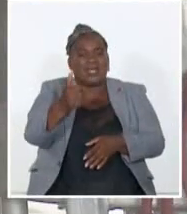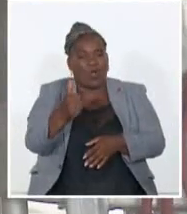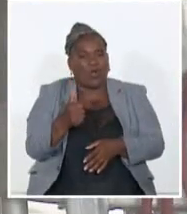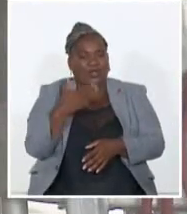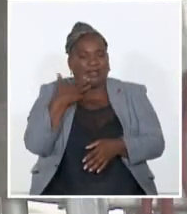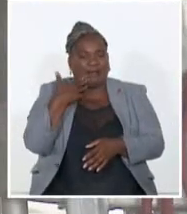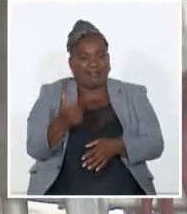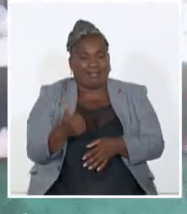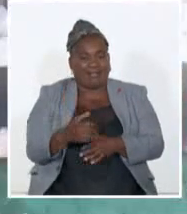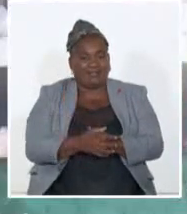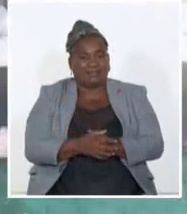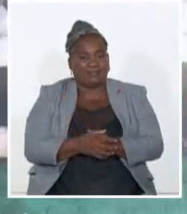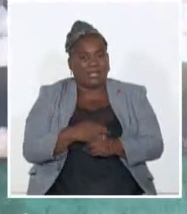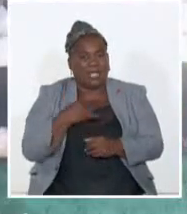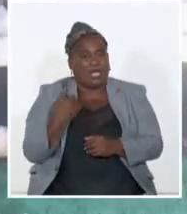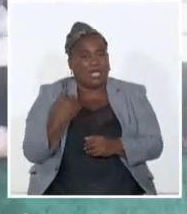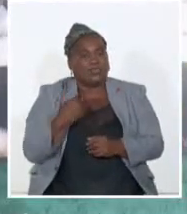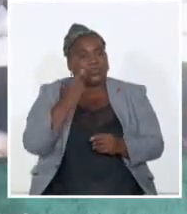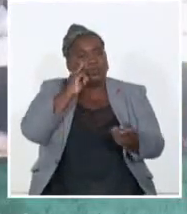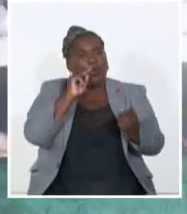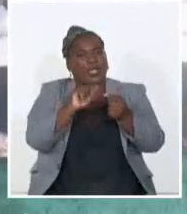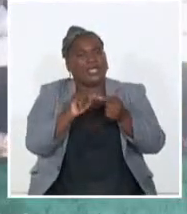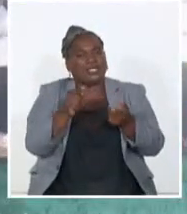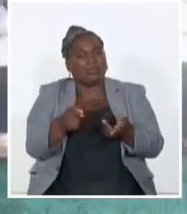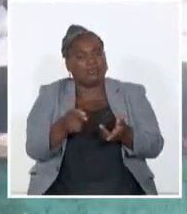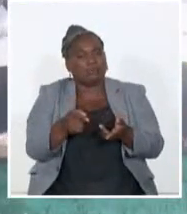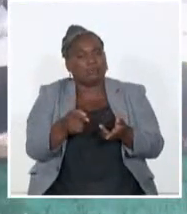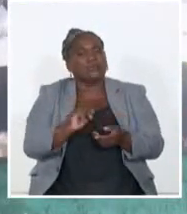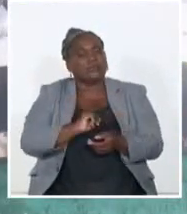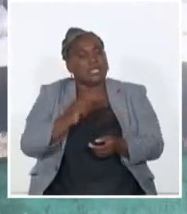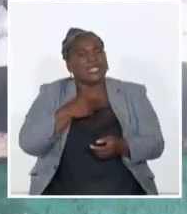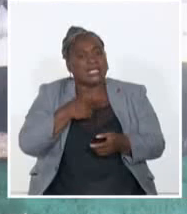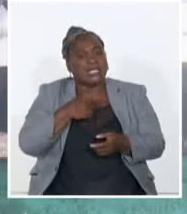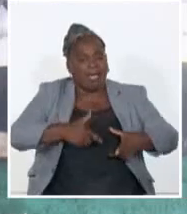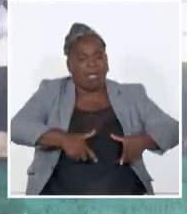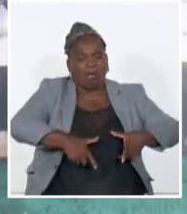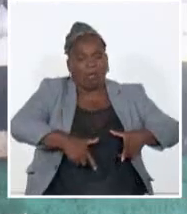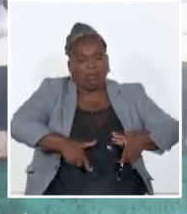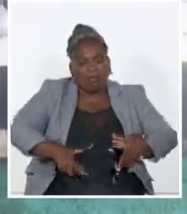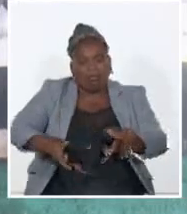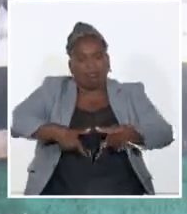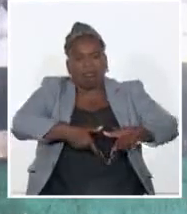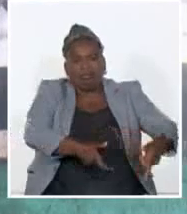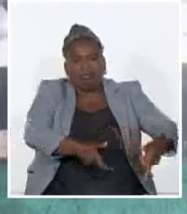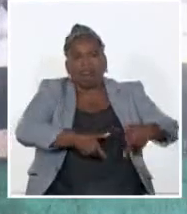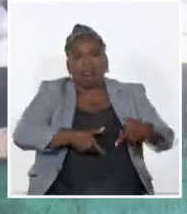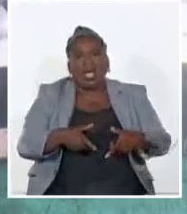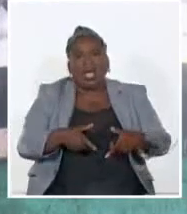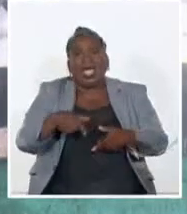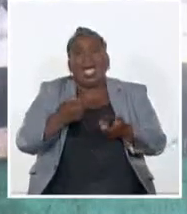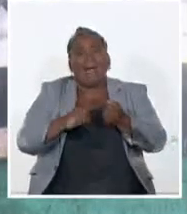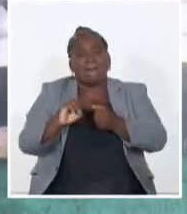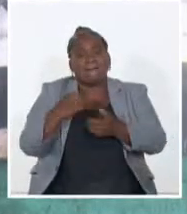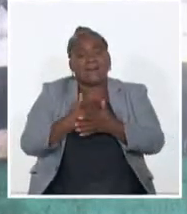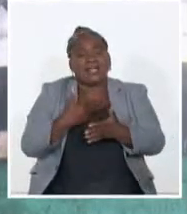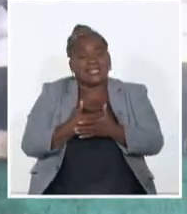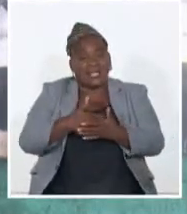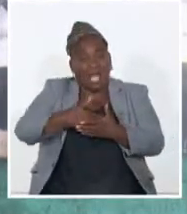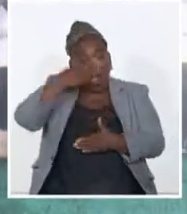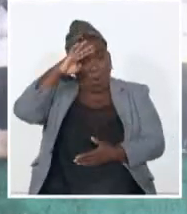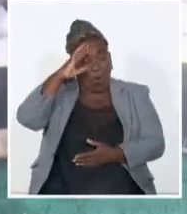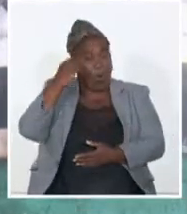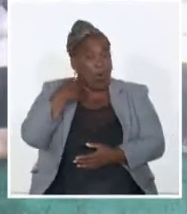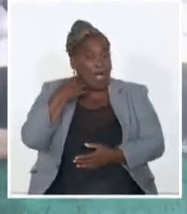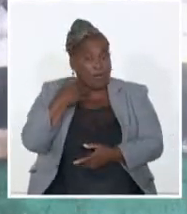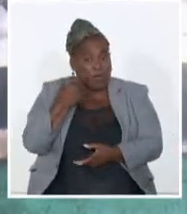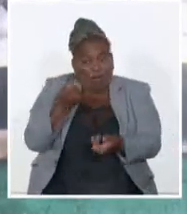como intención adquirir un nivel de toneles de que nos va a vender el cubarrón a Banacul Internacional para nosotros